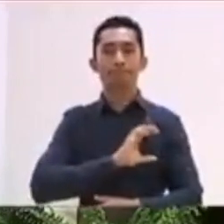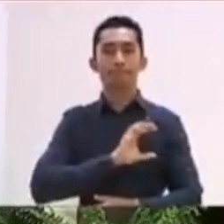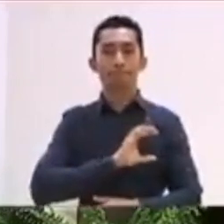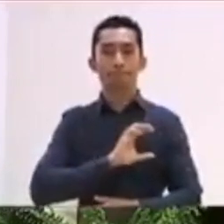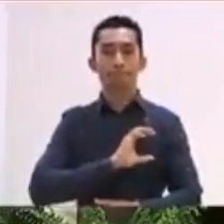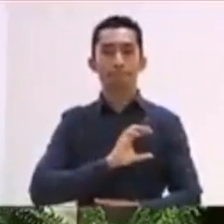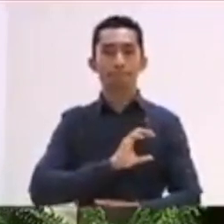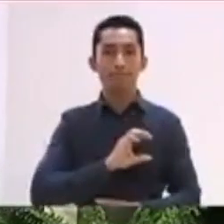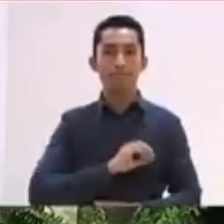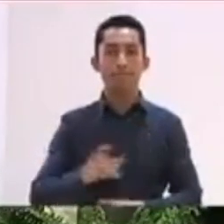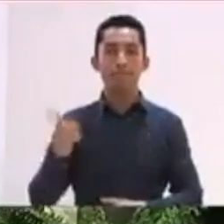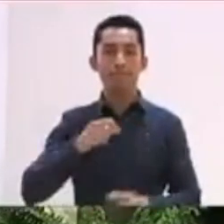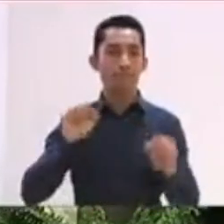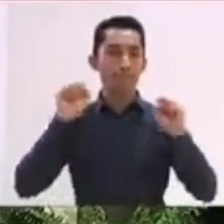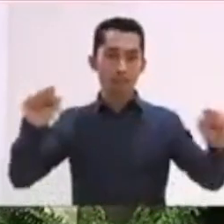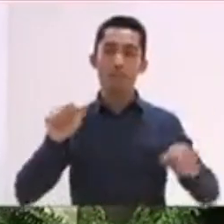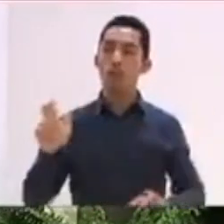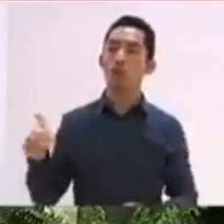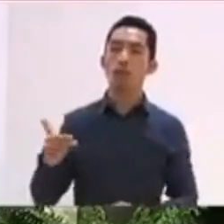¡Que viva Huachinango!